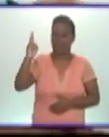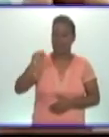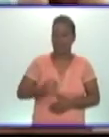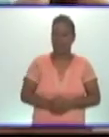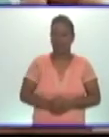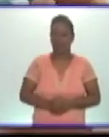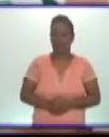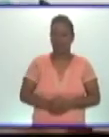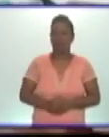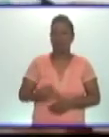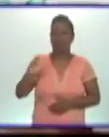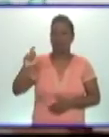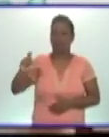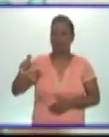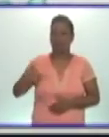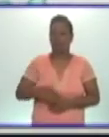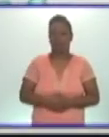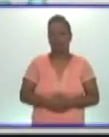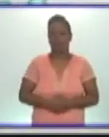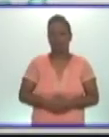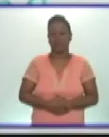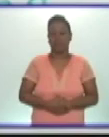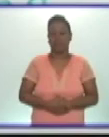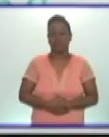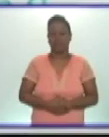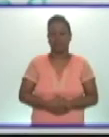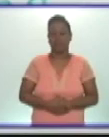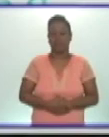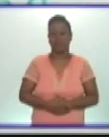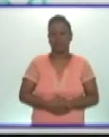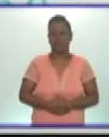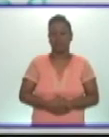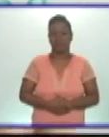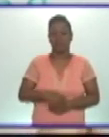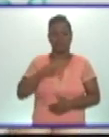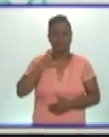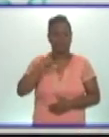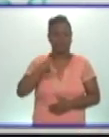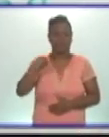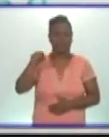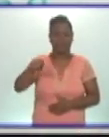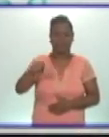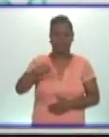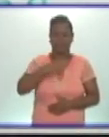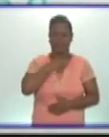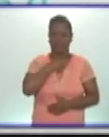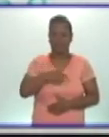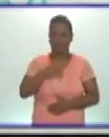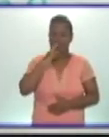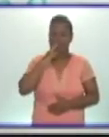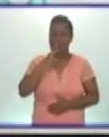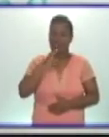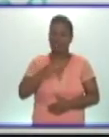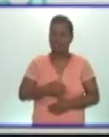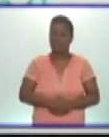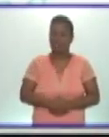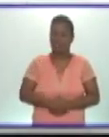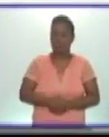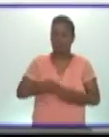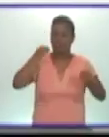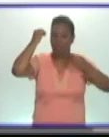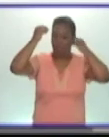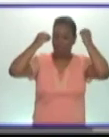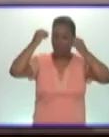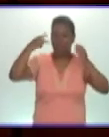que es B al cuadrado C. Entonces, para concluir, esto que tenemos aquí es el resultado de realizar esta división.